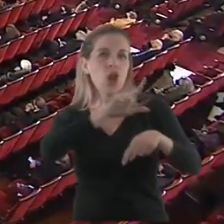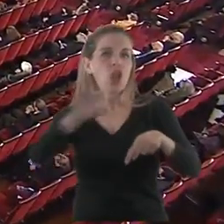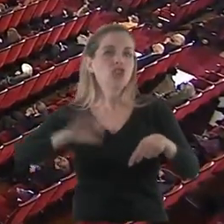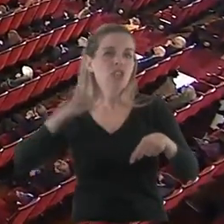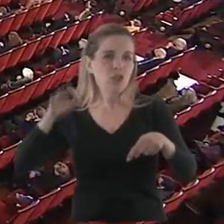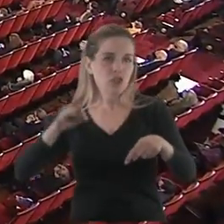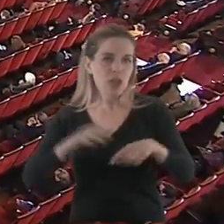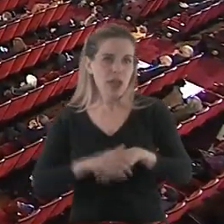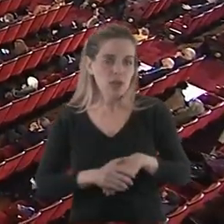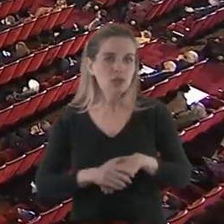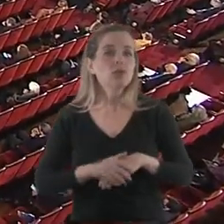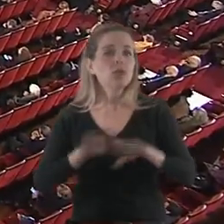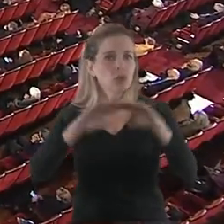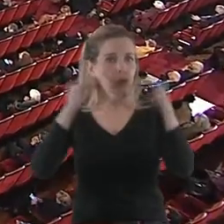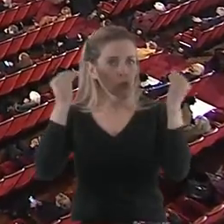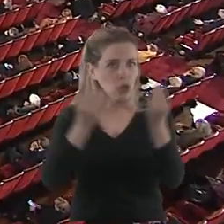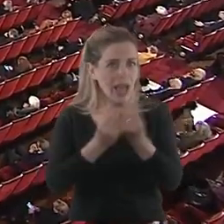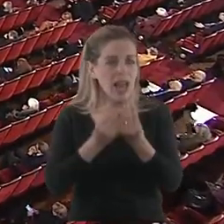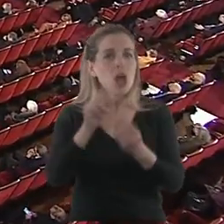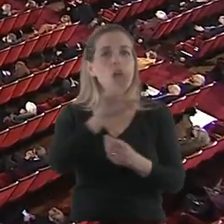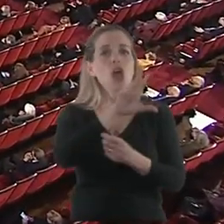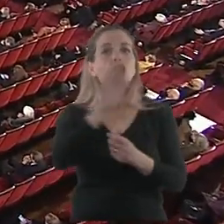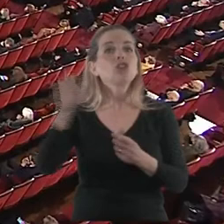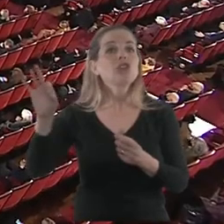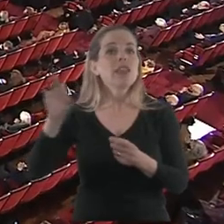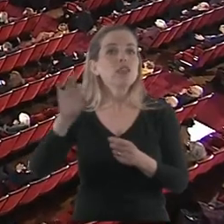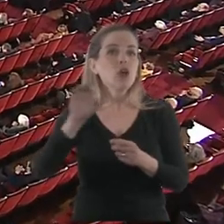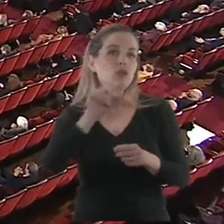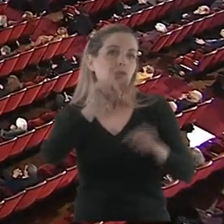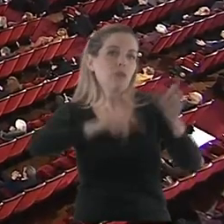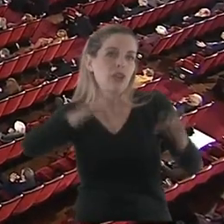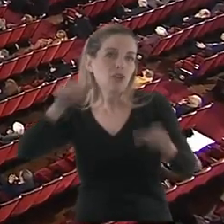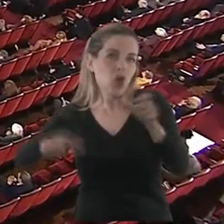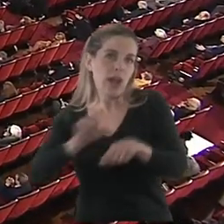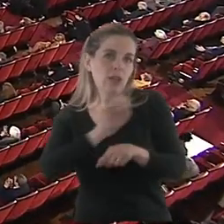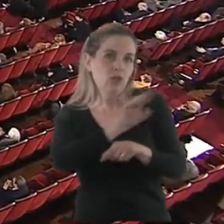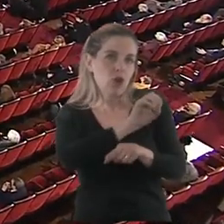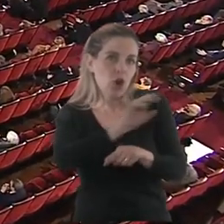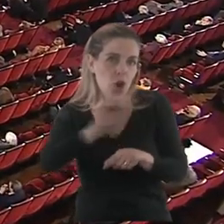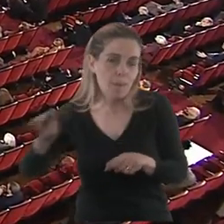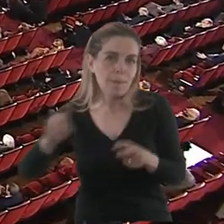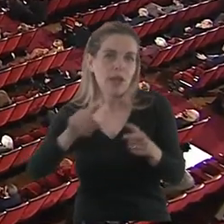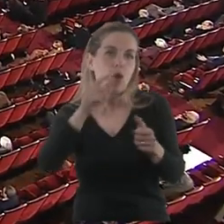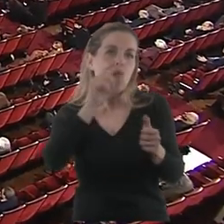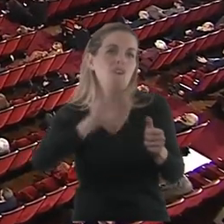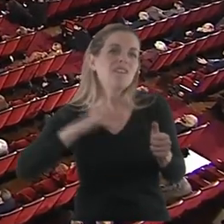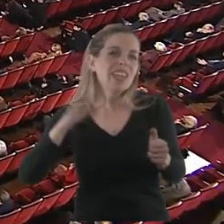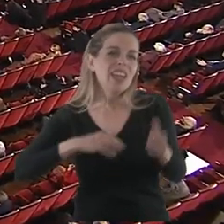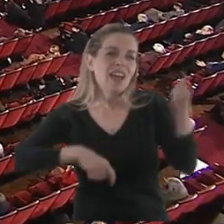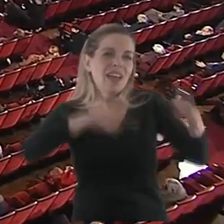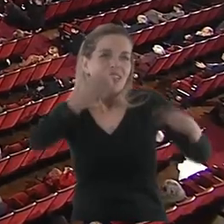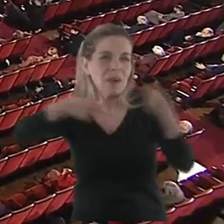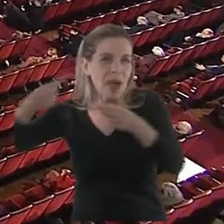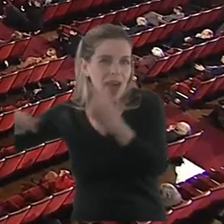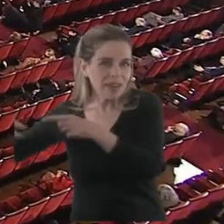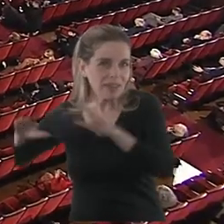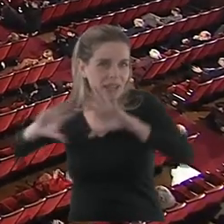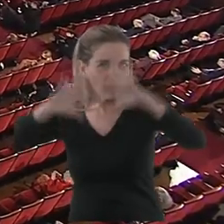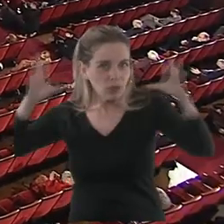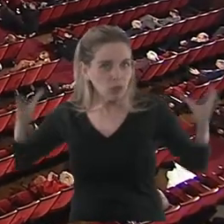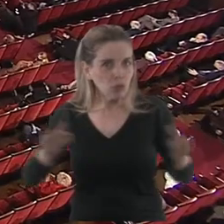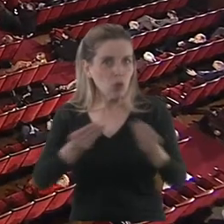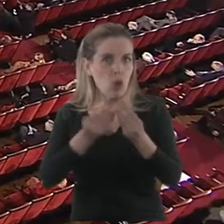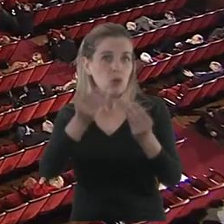es, y son 200 nombres, ¿no?, con historias y caminos diversos que en conjunto, el conjunto de